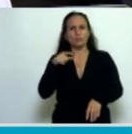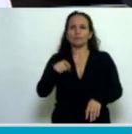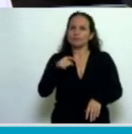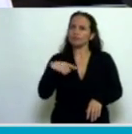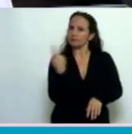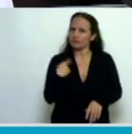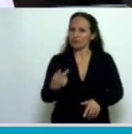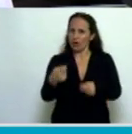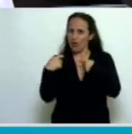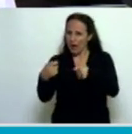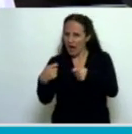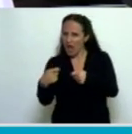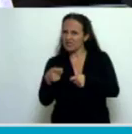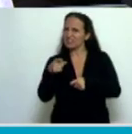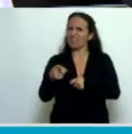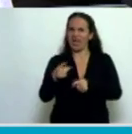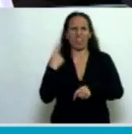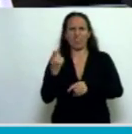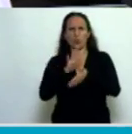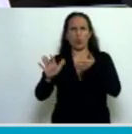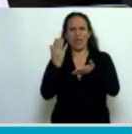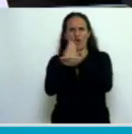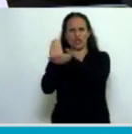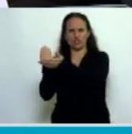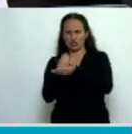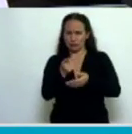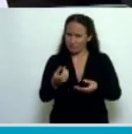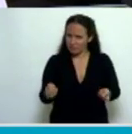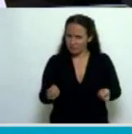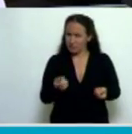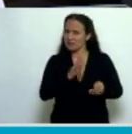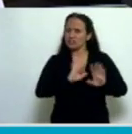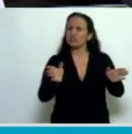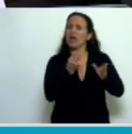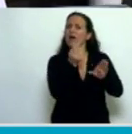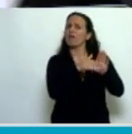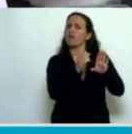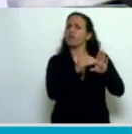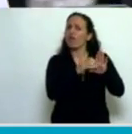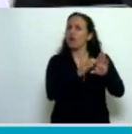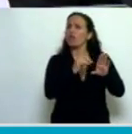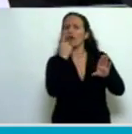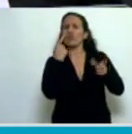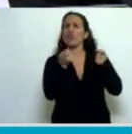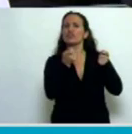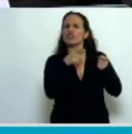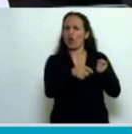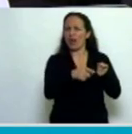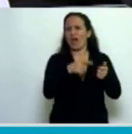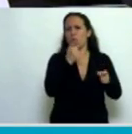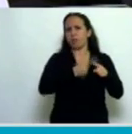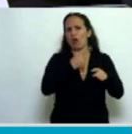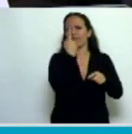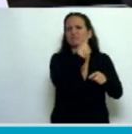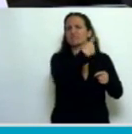seguir gastando en más directores cuando el Fondo de Garantía de Sustentabilidad está controlado por un abanico de